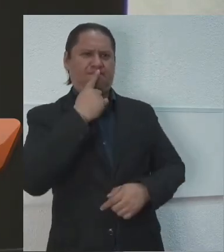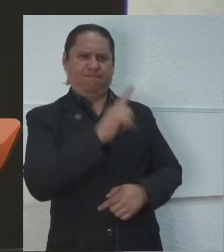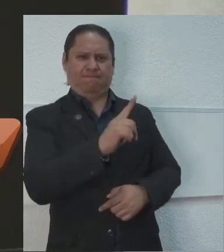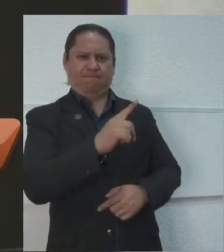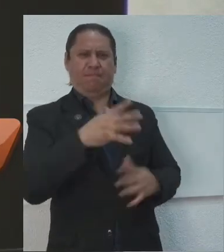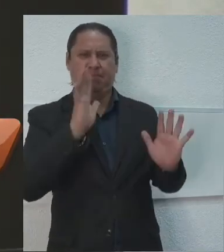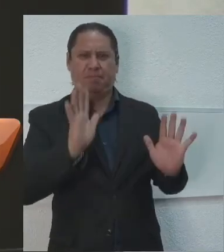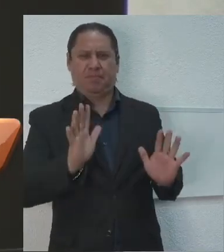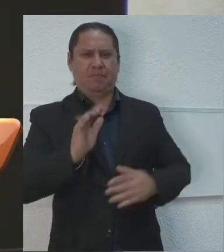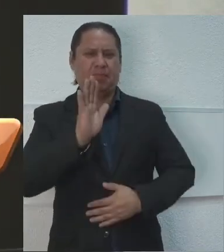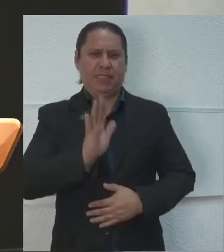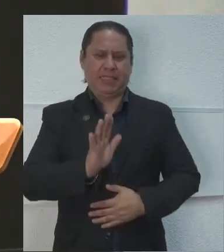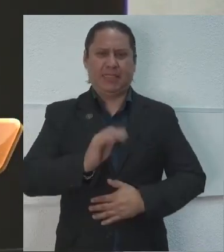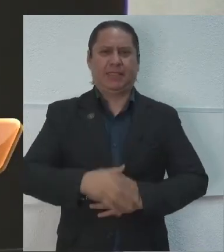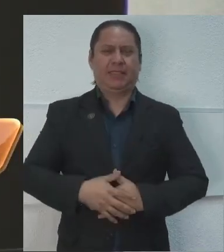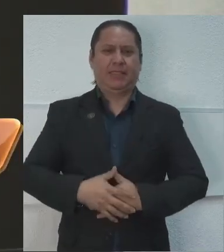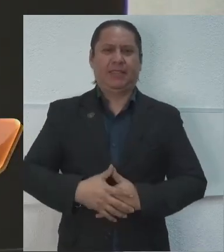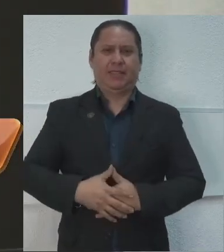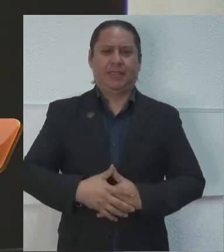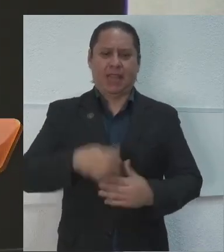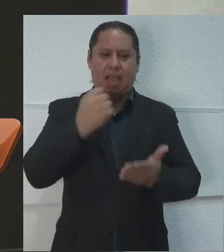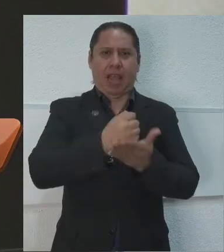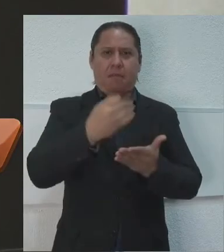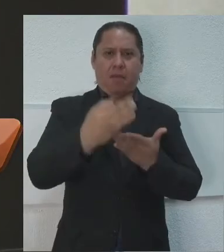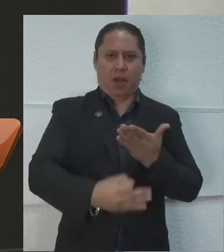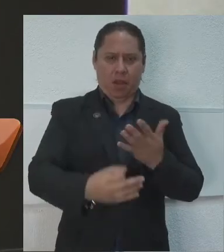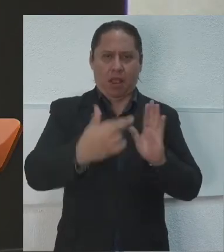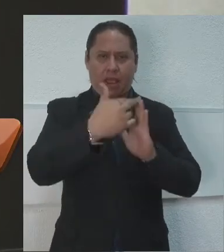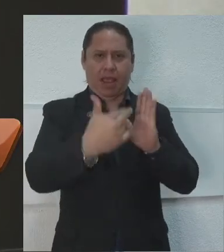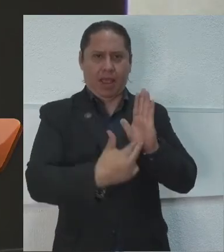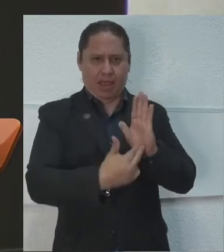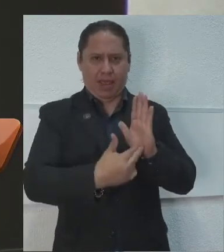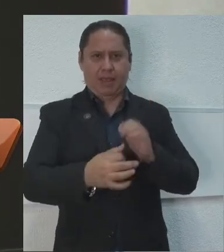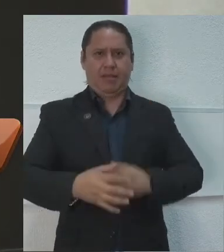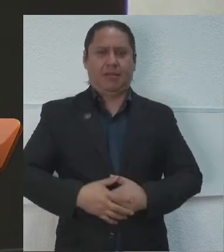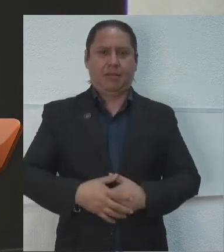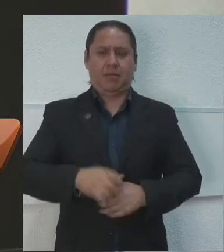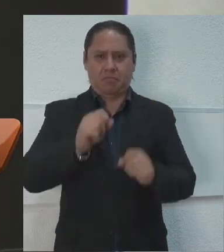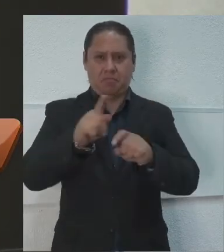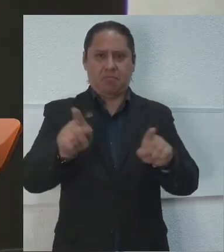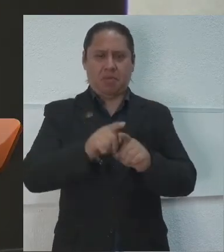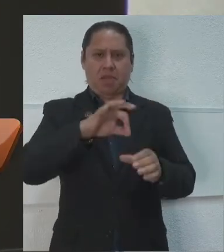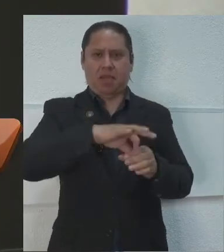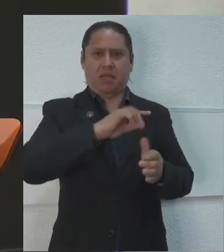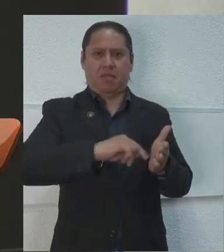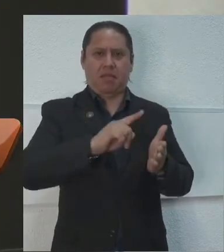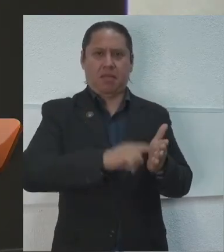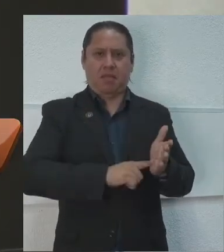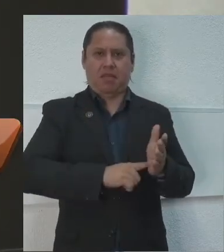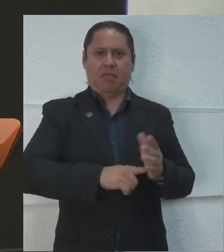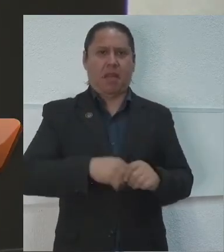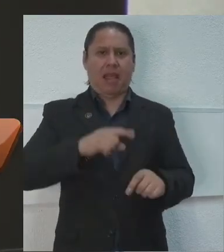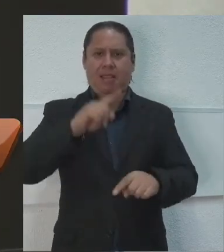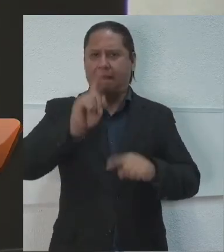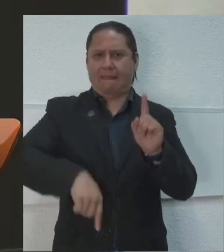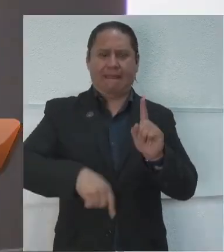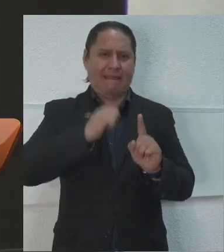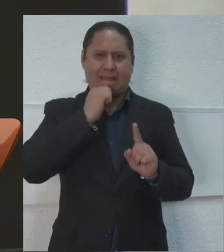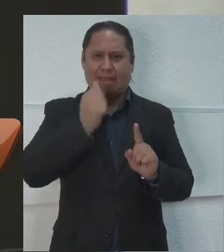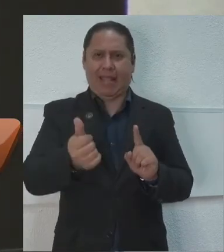día de ayer fue aprobada el dictamen de dicha reforma sin moverle ni una sola